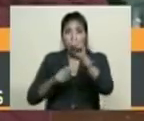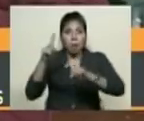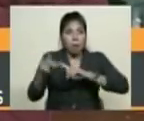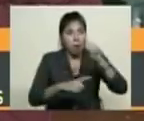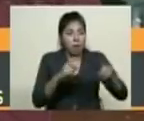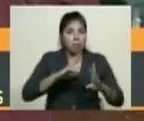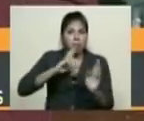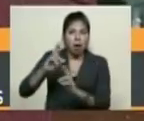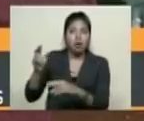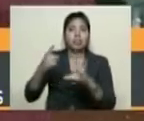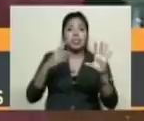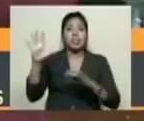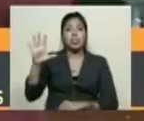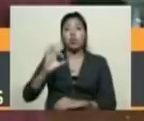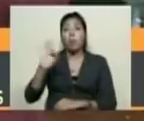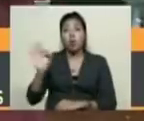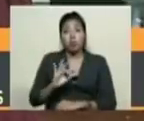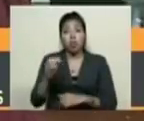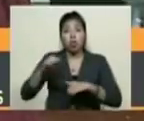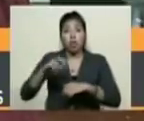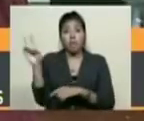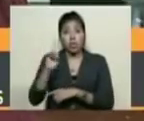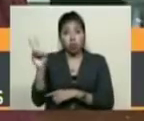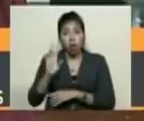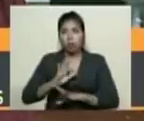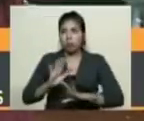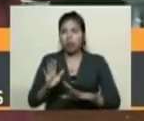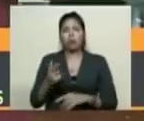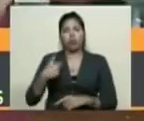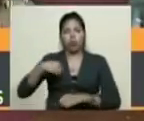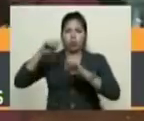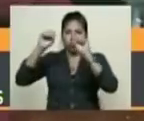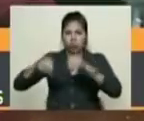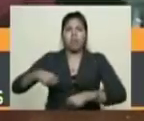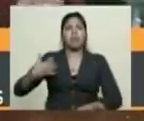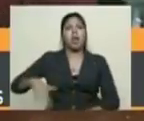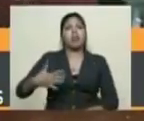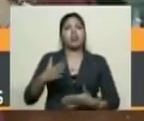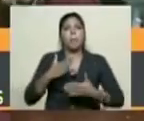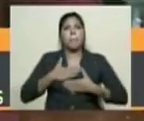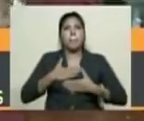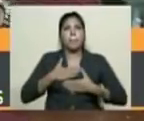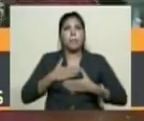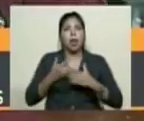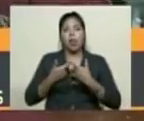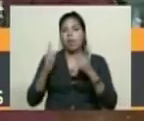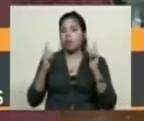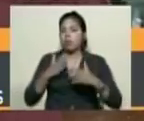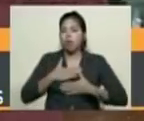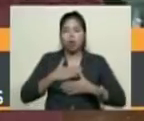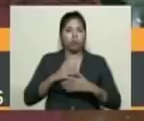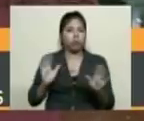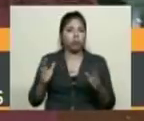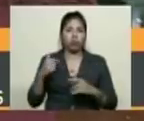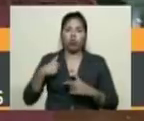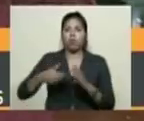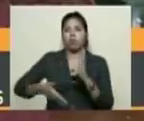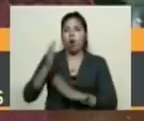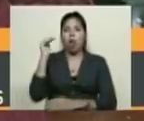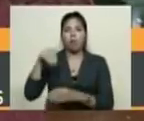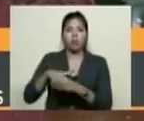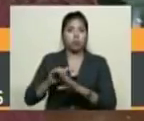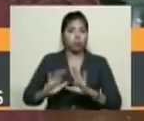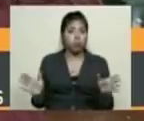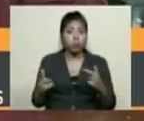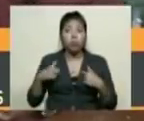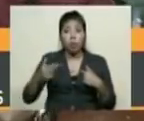del 65% de los venezolanos anuncia que va a ejercer su derecho al voto, su libertad, su soberanía. Es lo más importante.